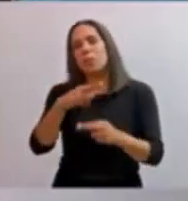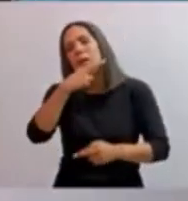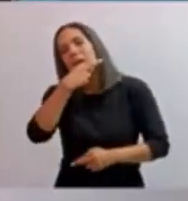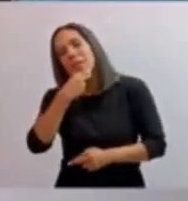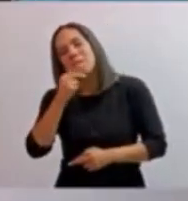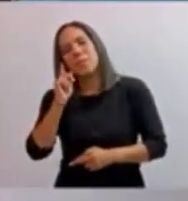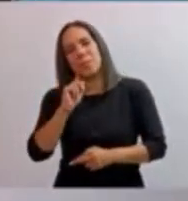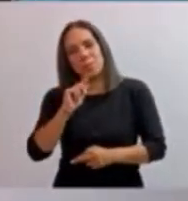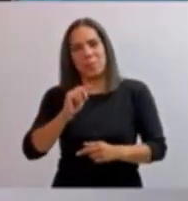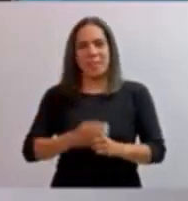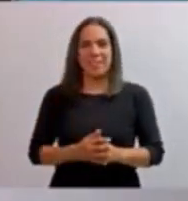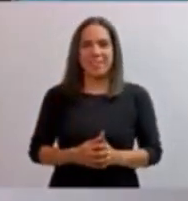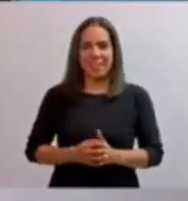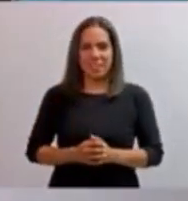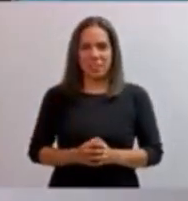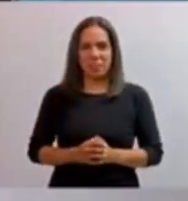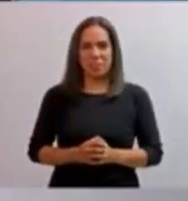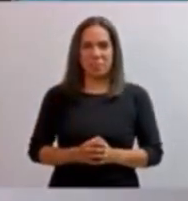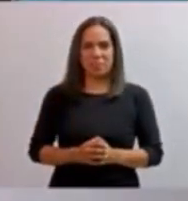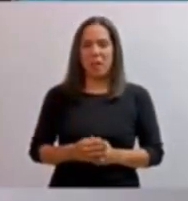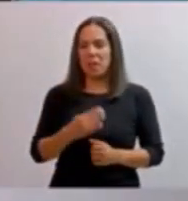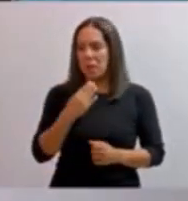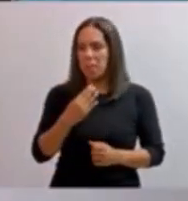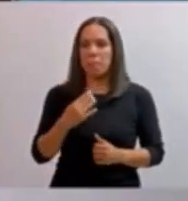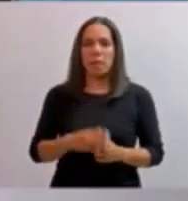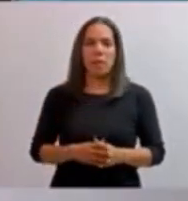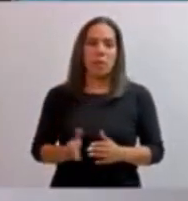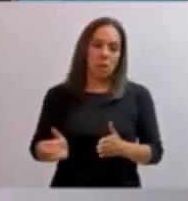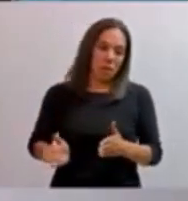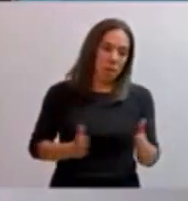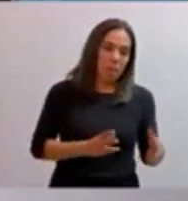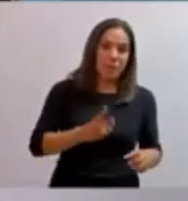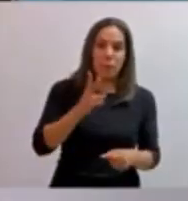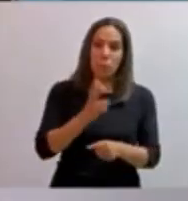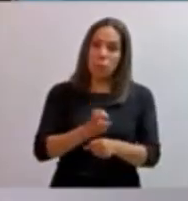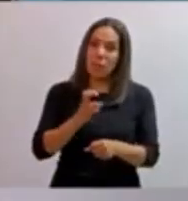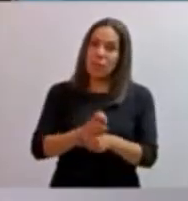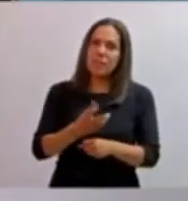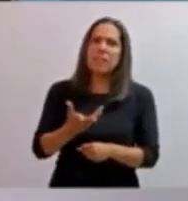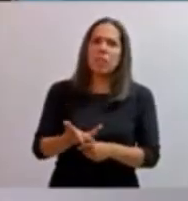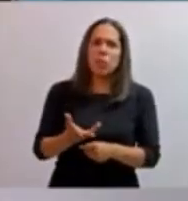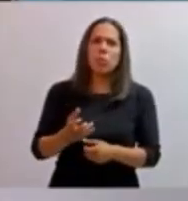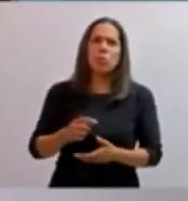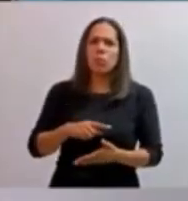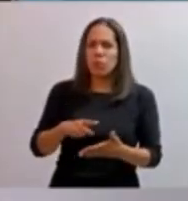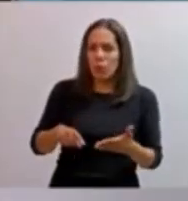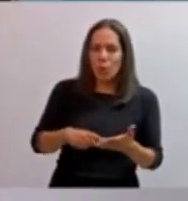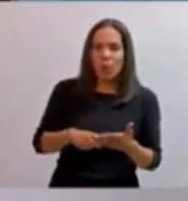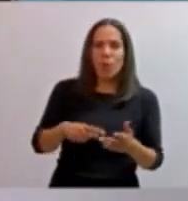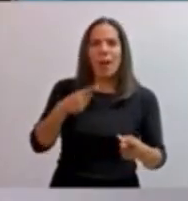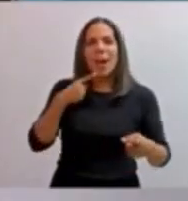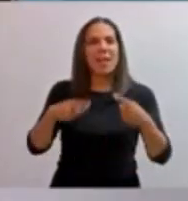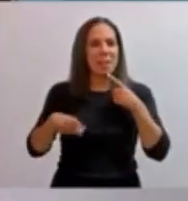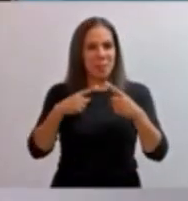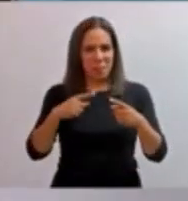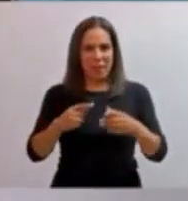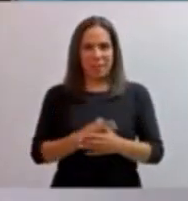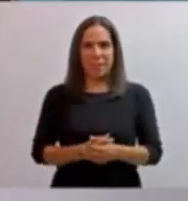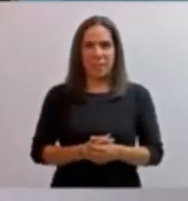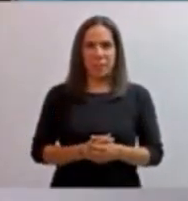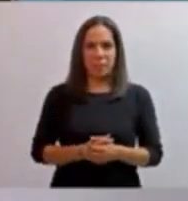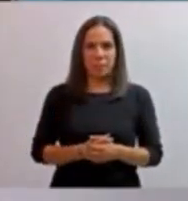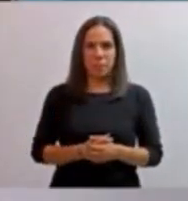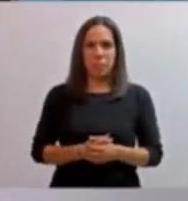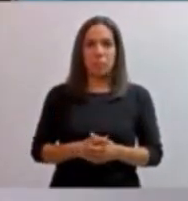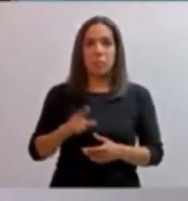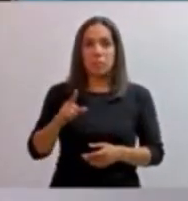maestras. Bien, en ese sentido, pues ahora pasemos al segundo bloque, donde en esto que ustedes han trabajado con las y